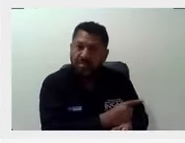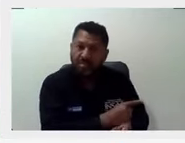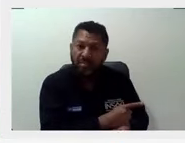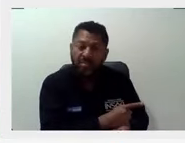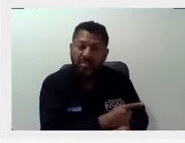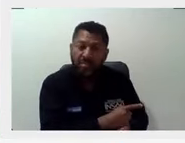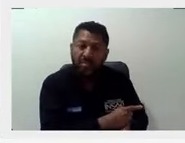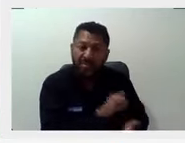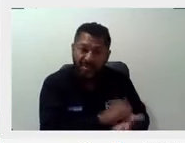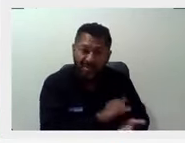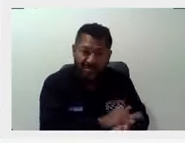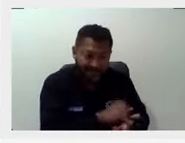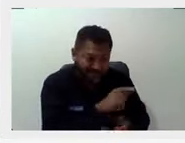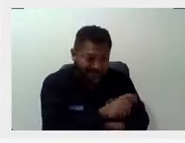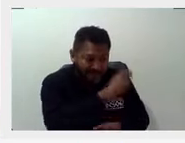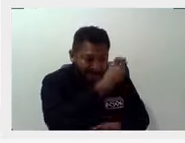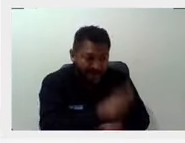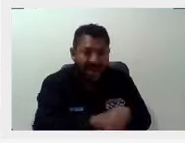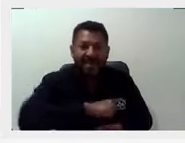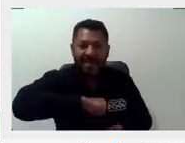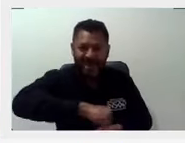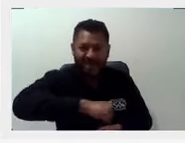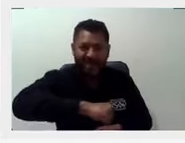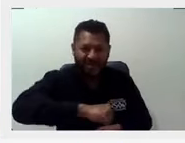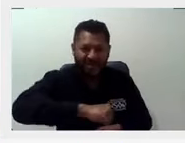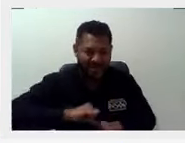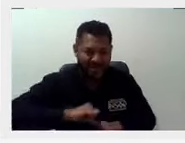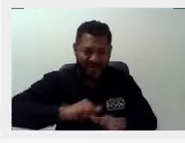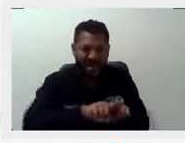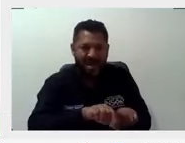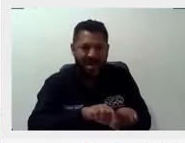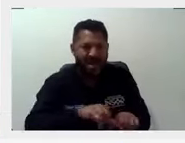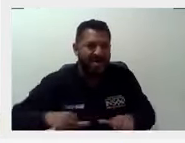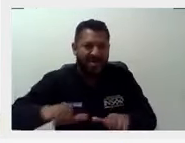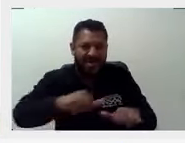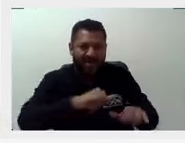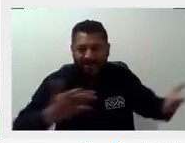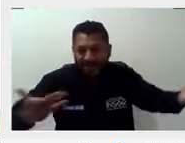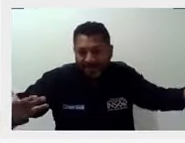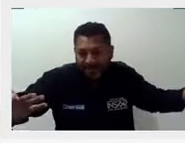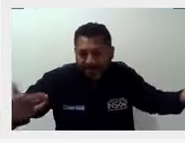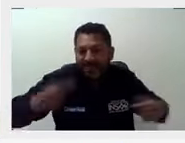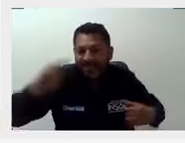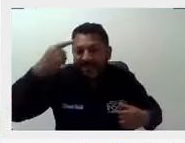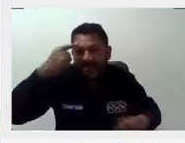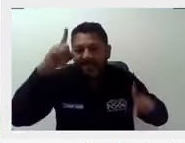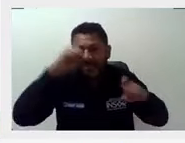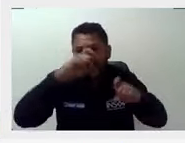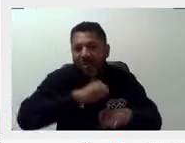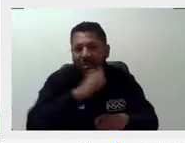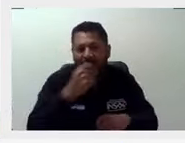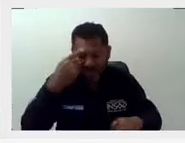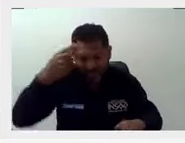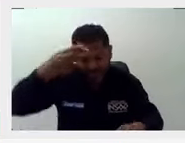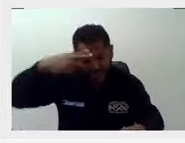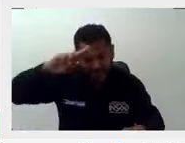como personas que tienen derechos como todos los demás. Y eso ya nos lleva a tener otra mirada sobre